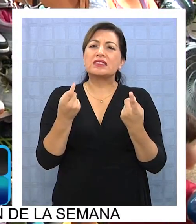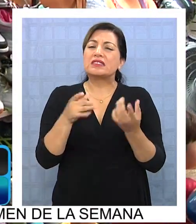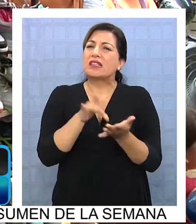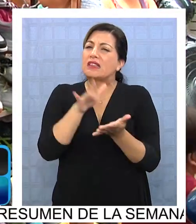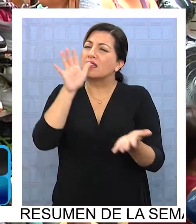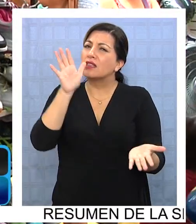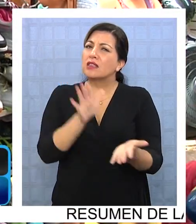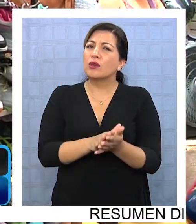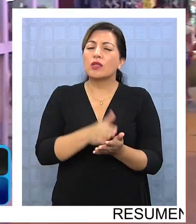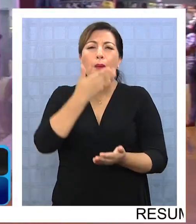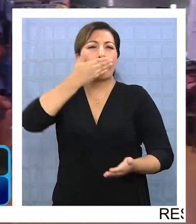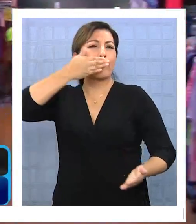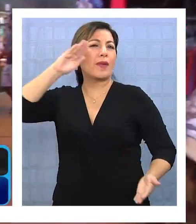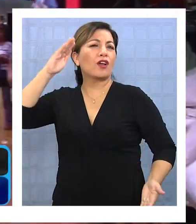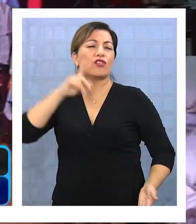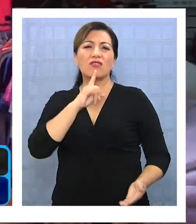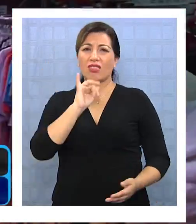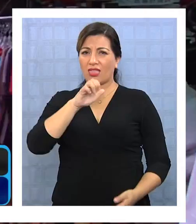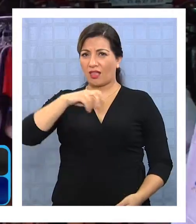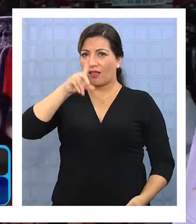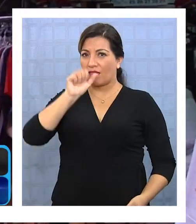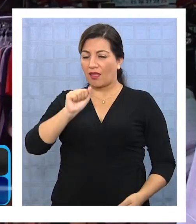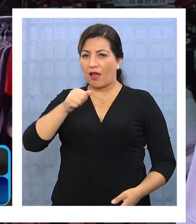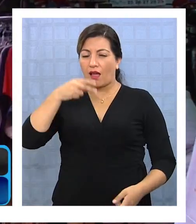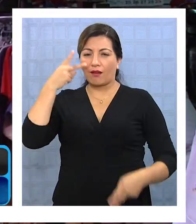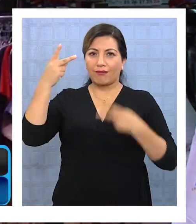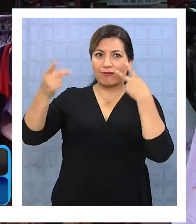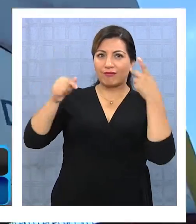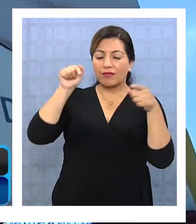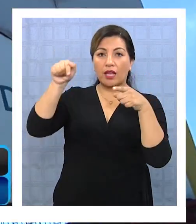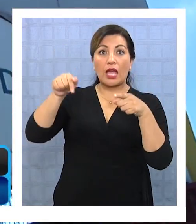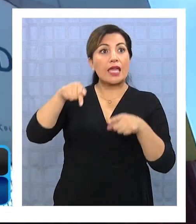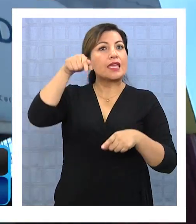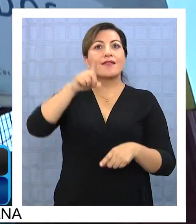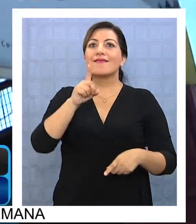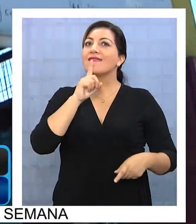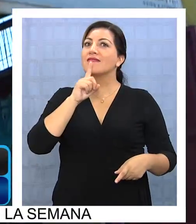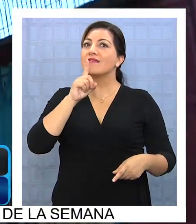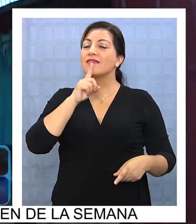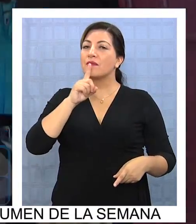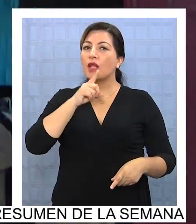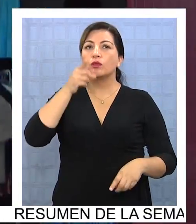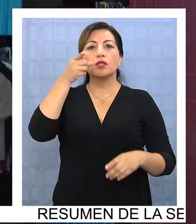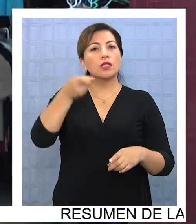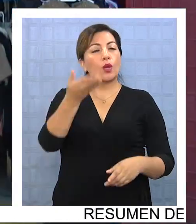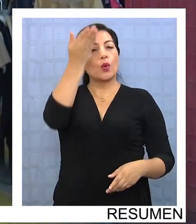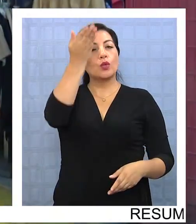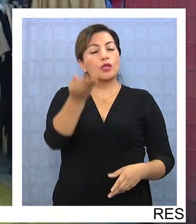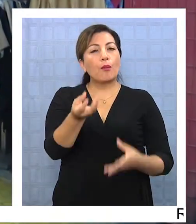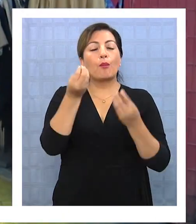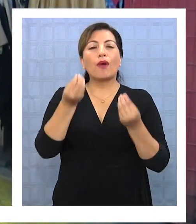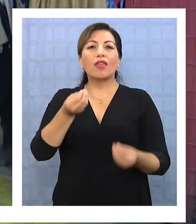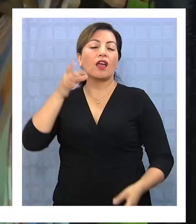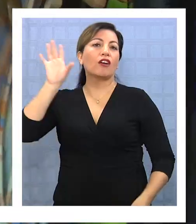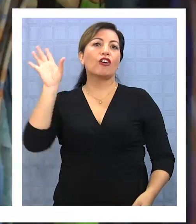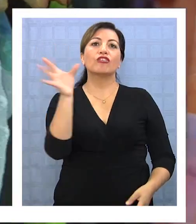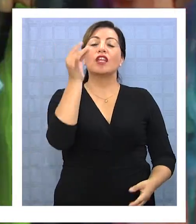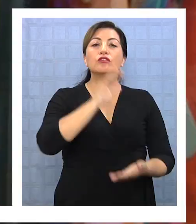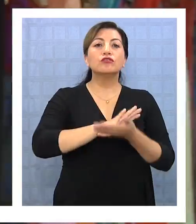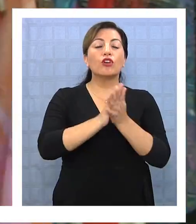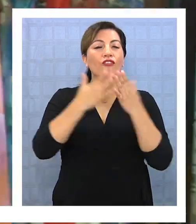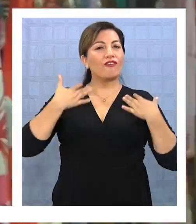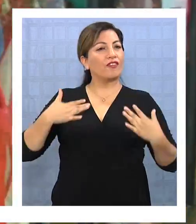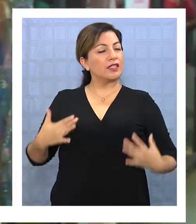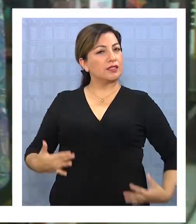recorrer las mejores boutiques ni tiendas de retail. En el terminal agropecuario usted puede encontrar de todo, incluso